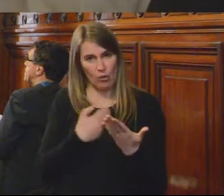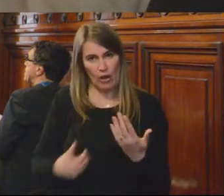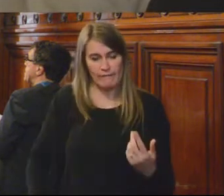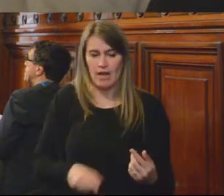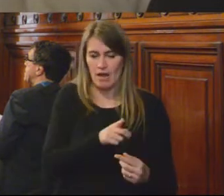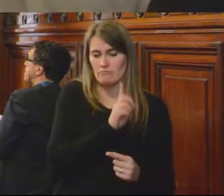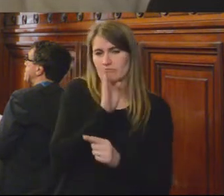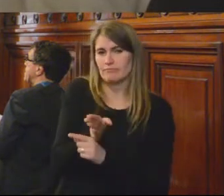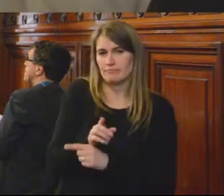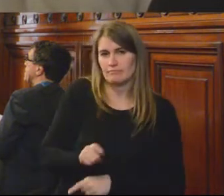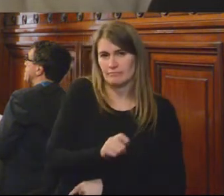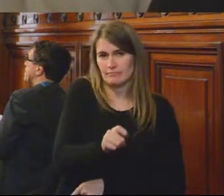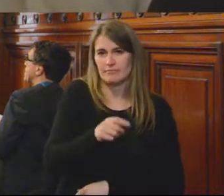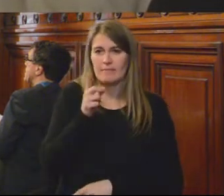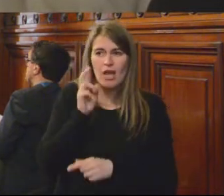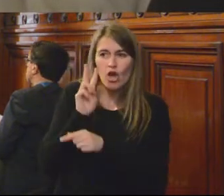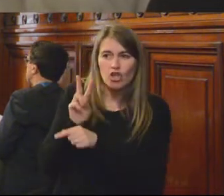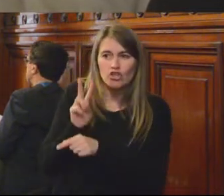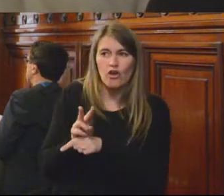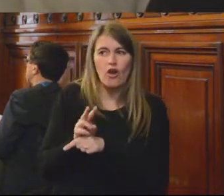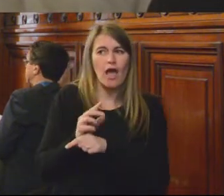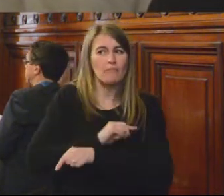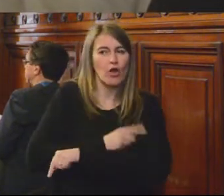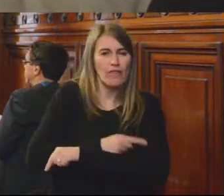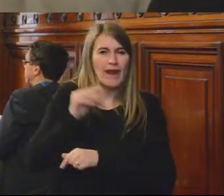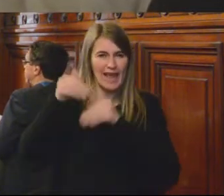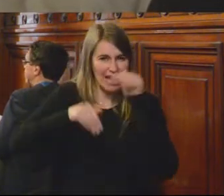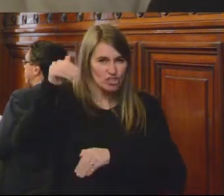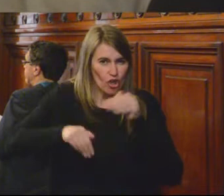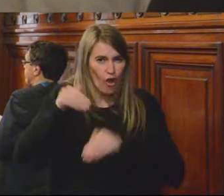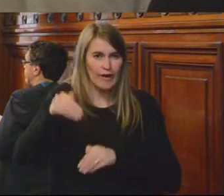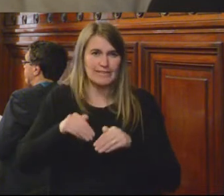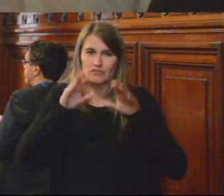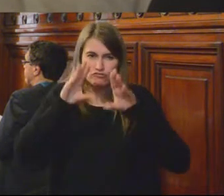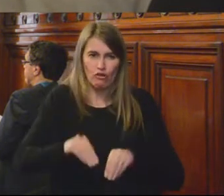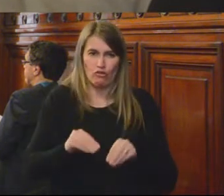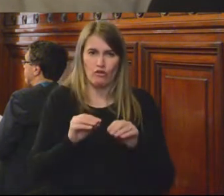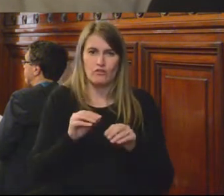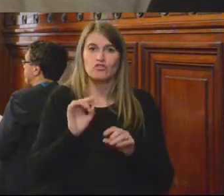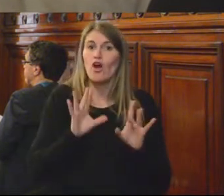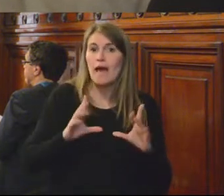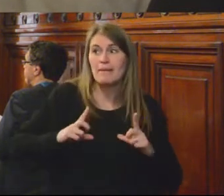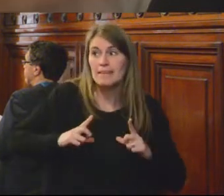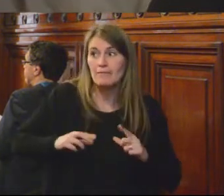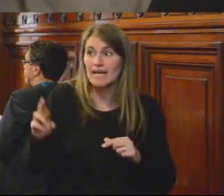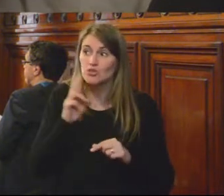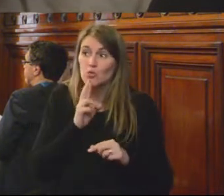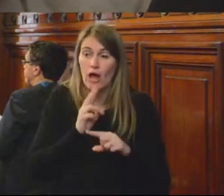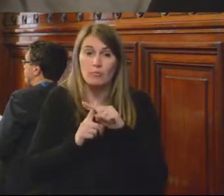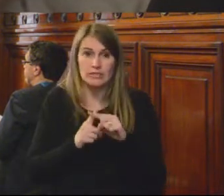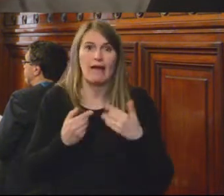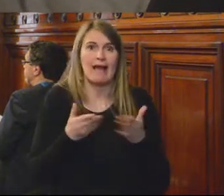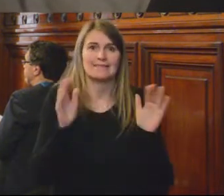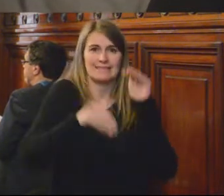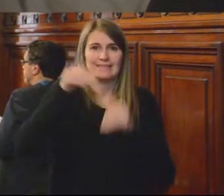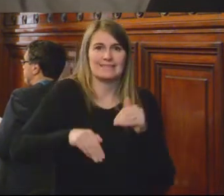poder electoral erosionando su autonomía y realizando elecciones solo cuando se generan las condiciones para obtener resultados favorables.